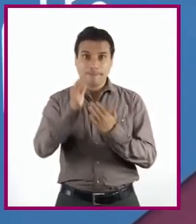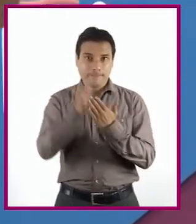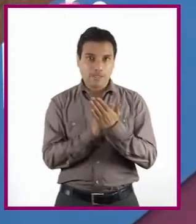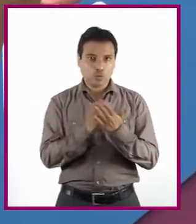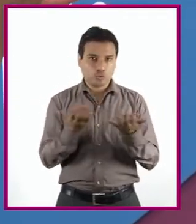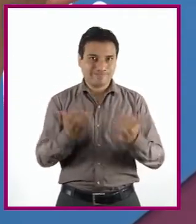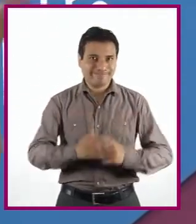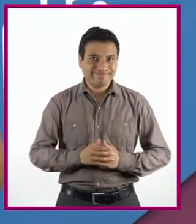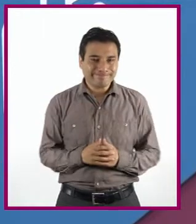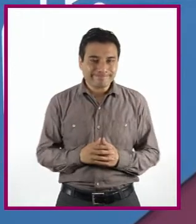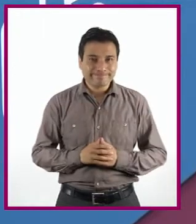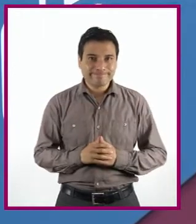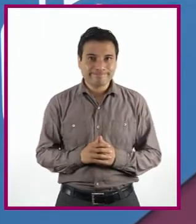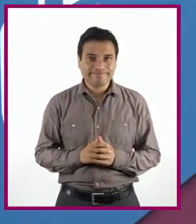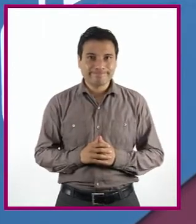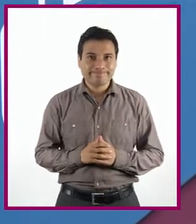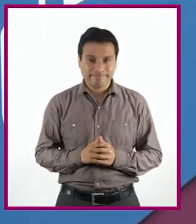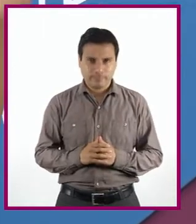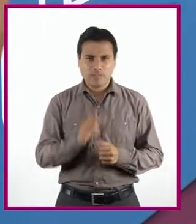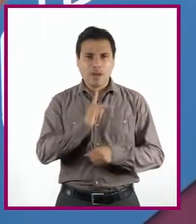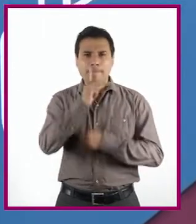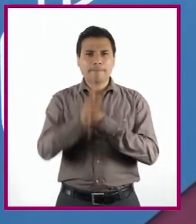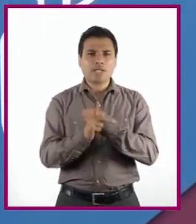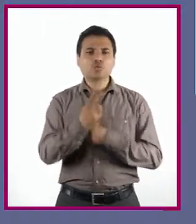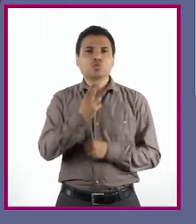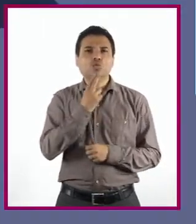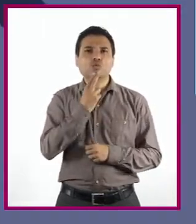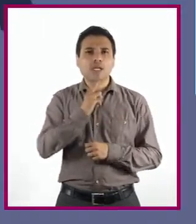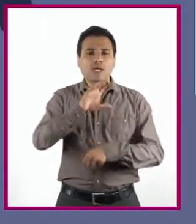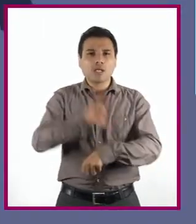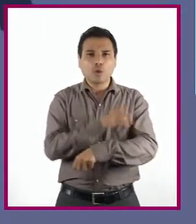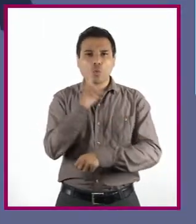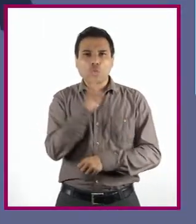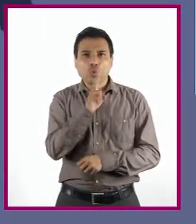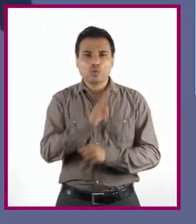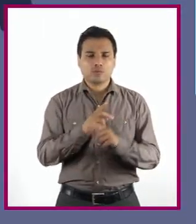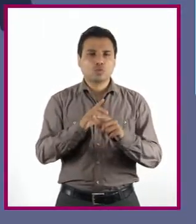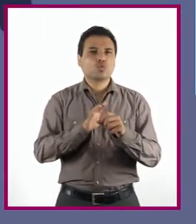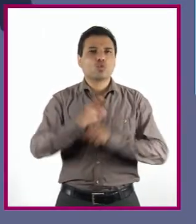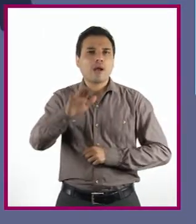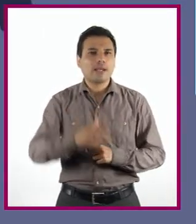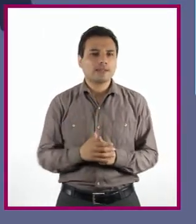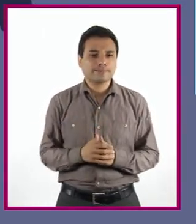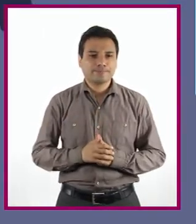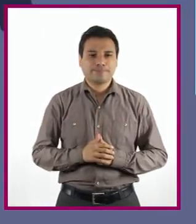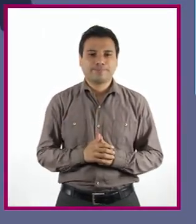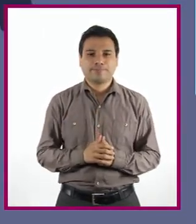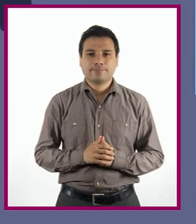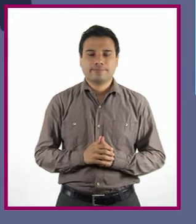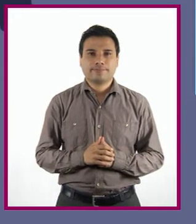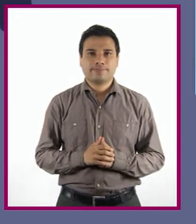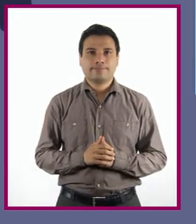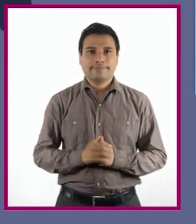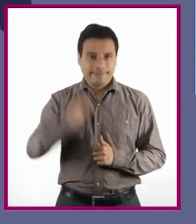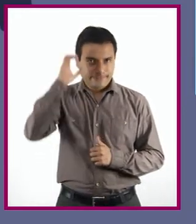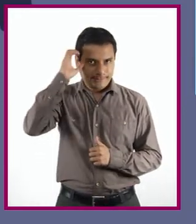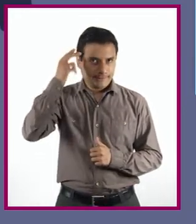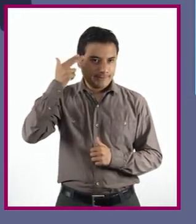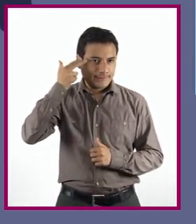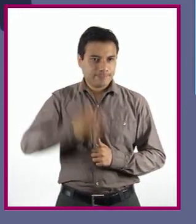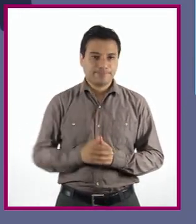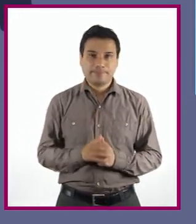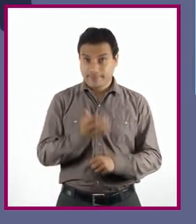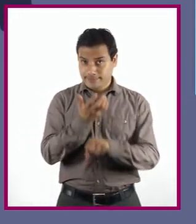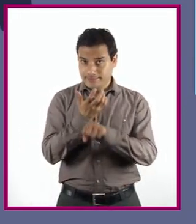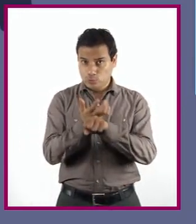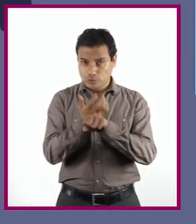carbono en la atmósfera. Los países más destacados por su generación de energía eólica son China,